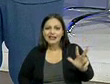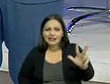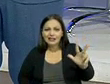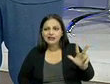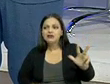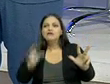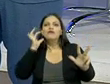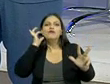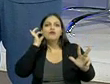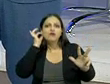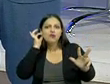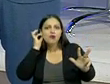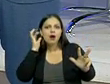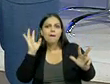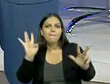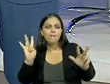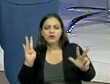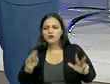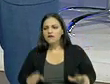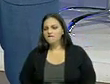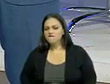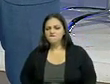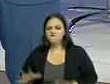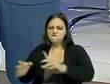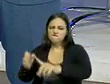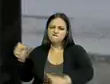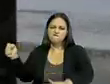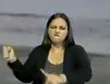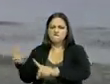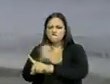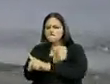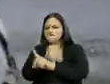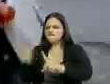se encuentran en estado crítico.